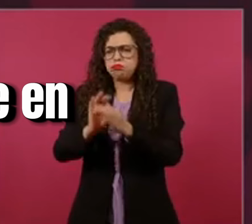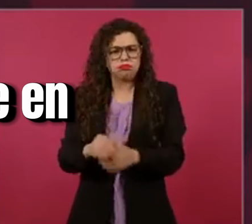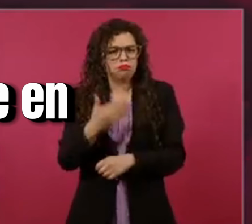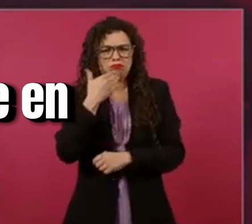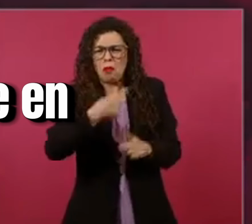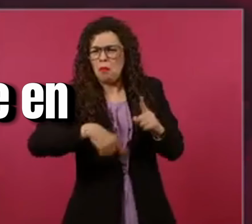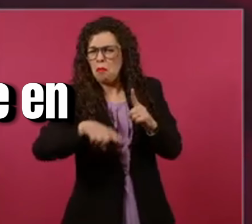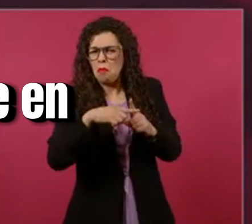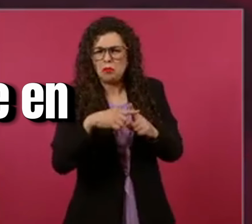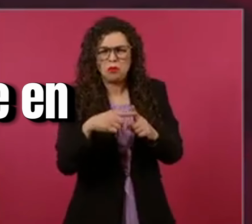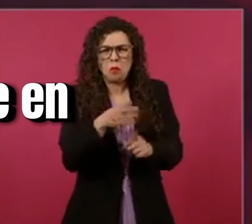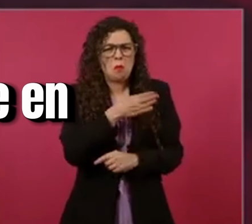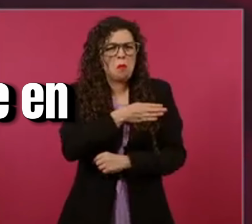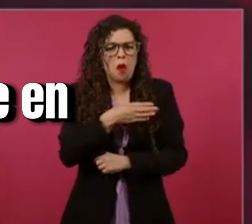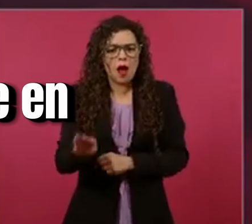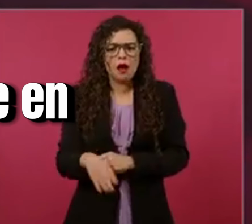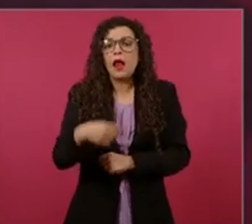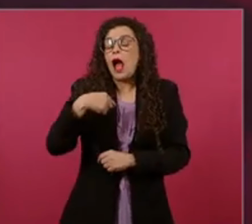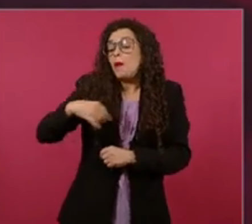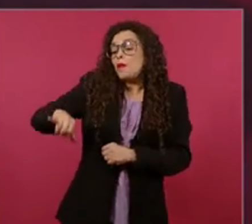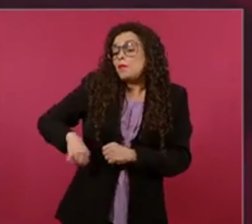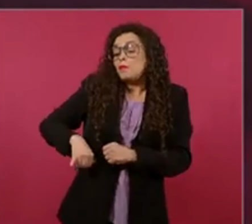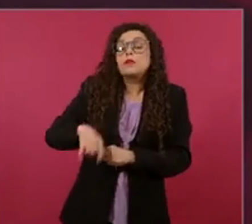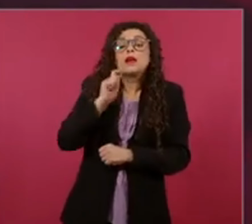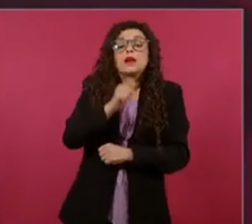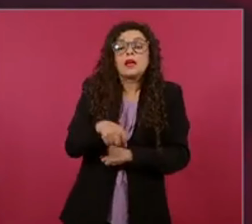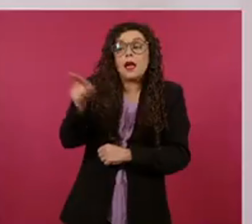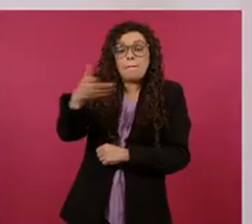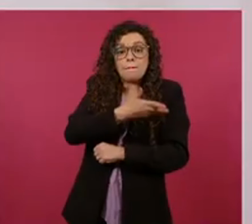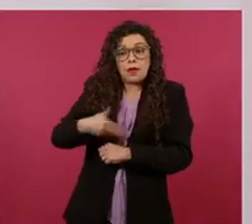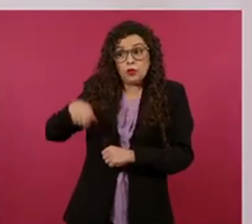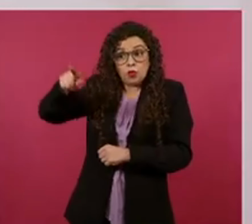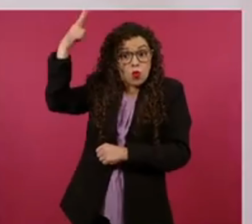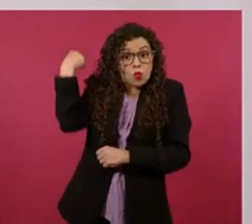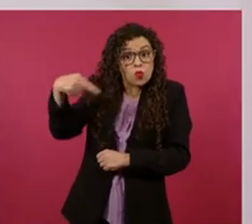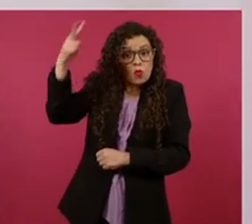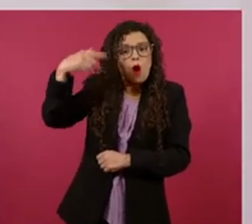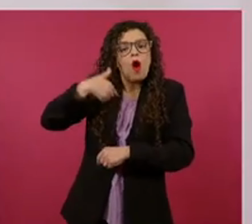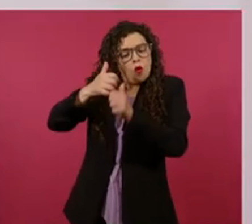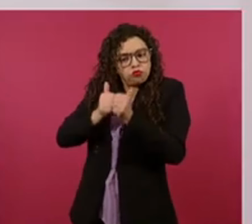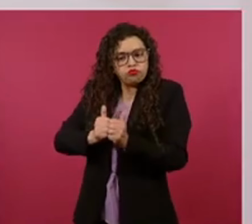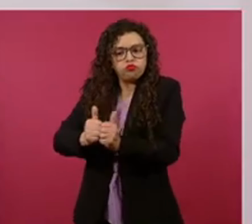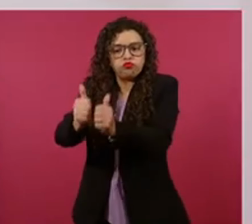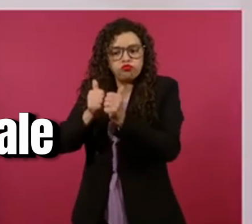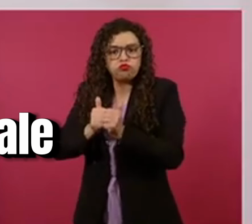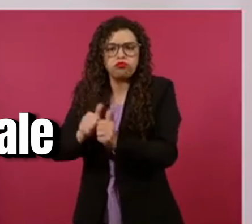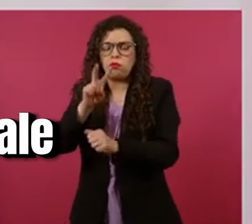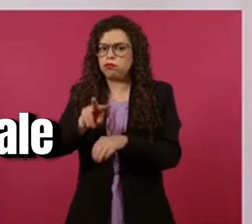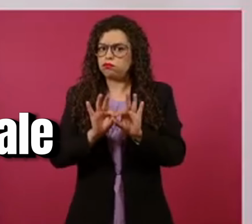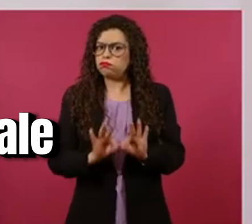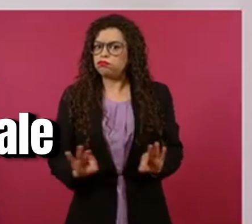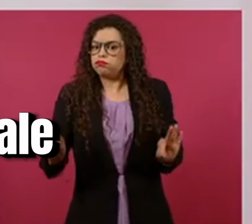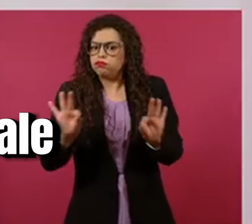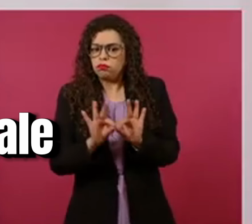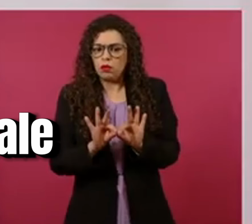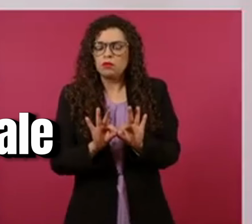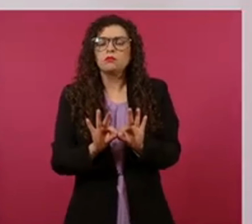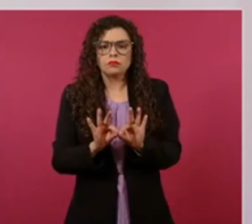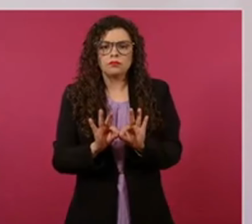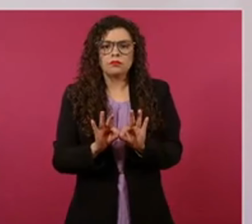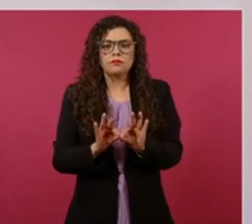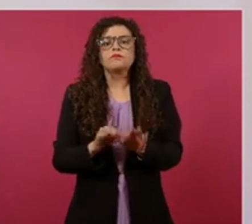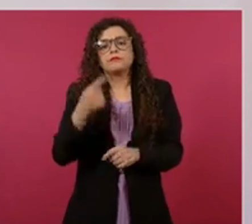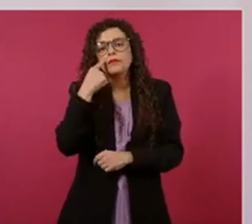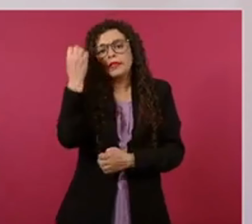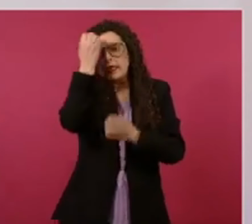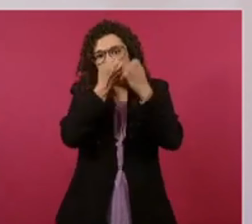interés es acompañar al presidente en sus giras. Eso es importante. Ahora, hay que ver las fechas en donde él sale,